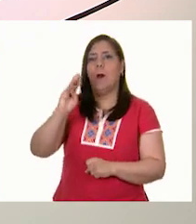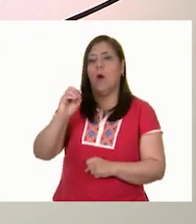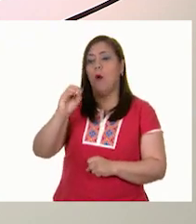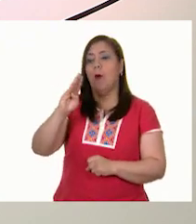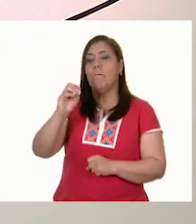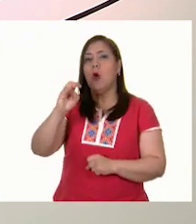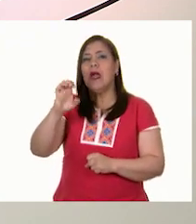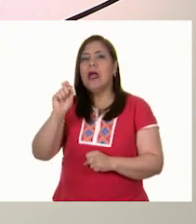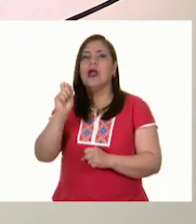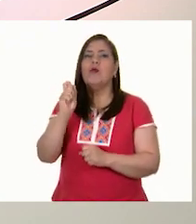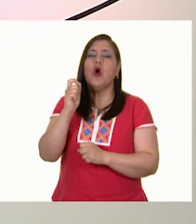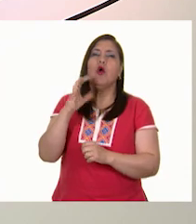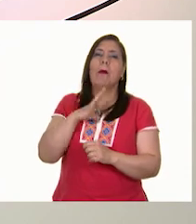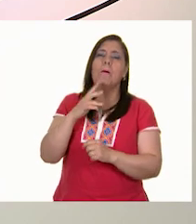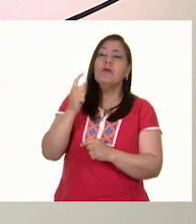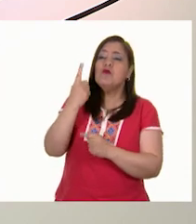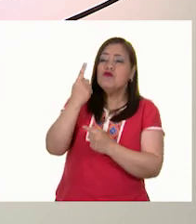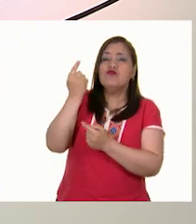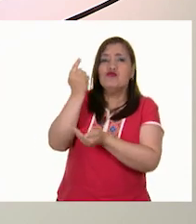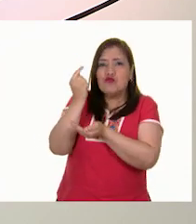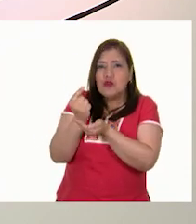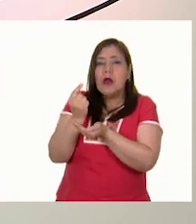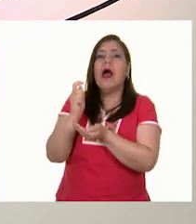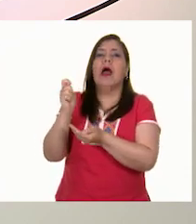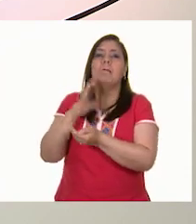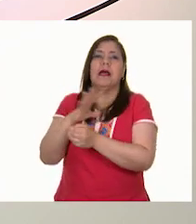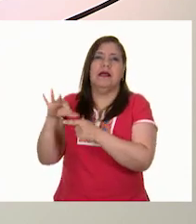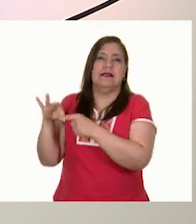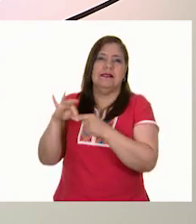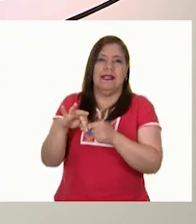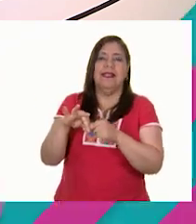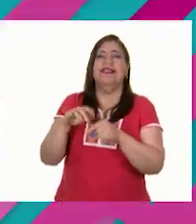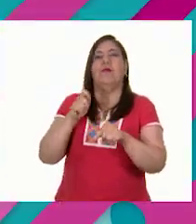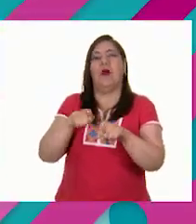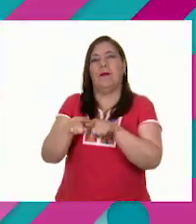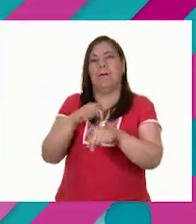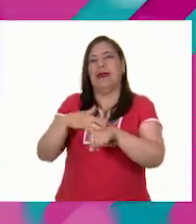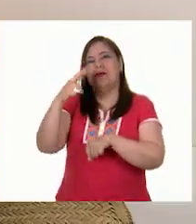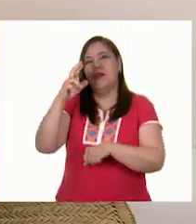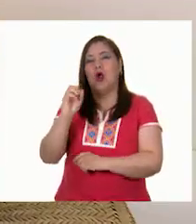está chiquito, va a venir con su hermano mayor, que es el corno inglés. ¡Adelante!